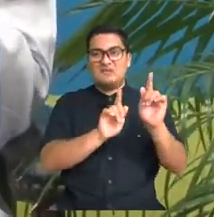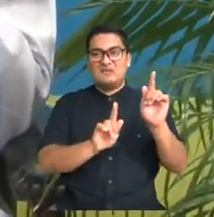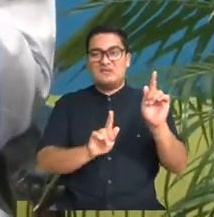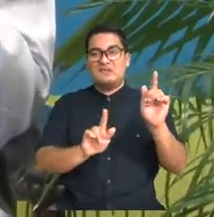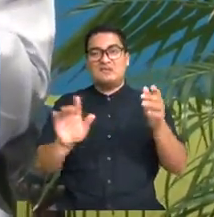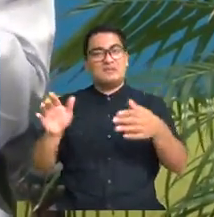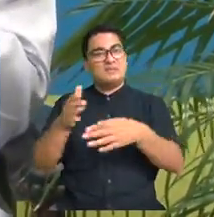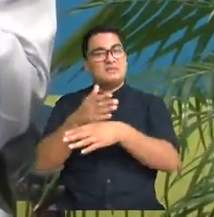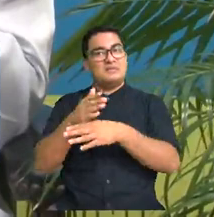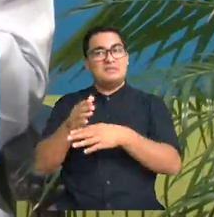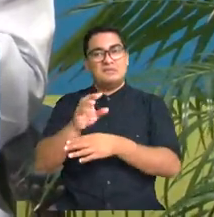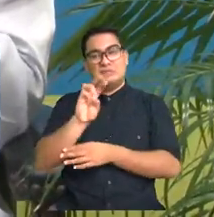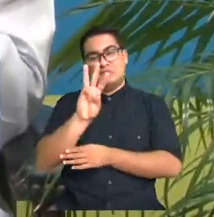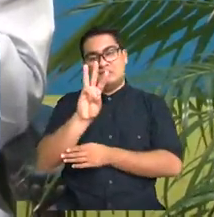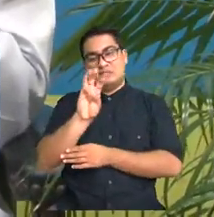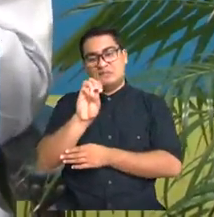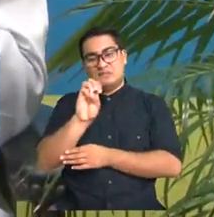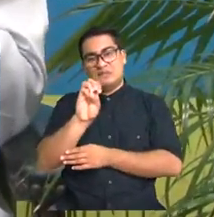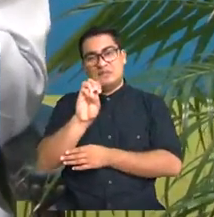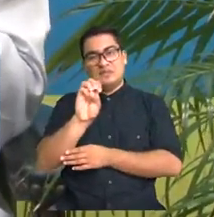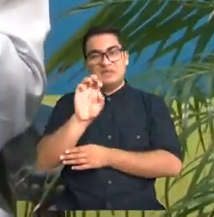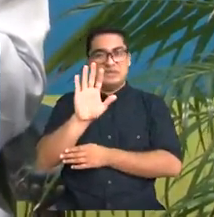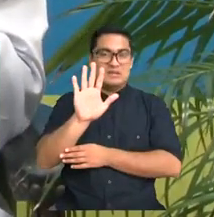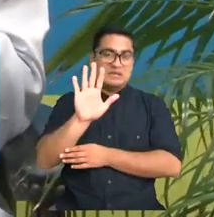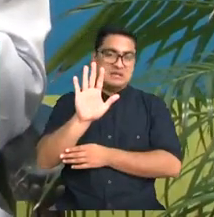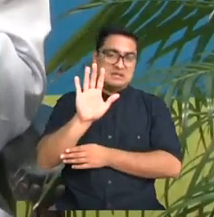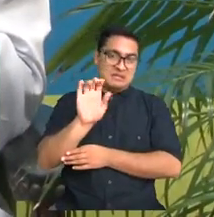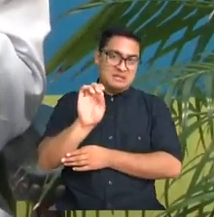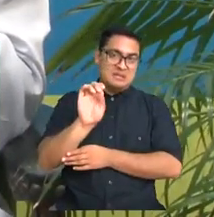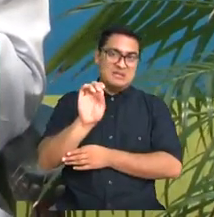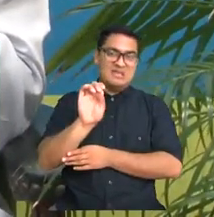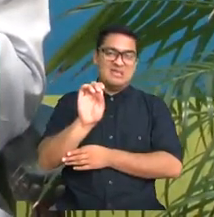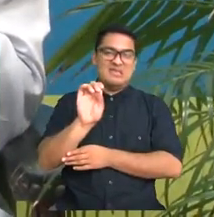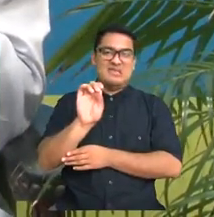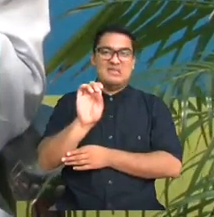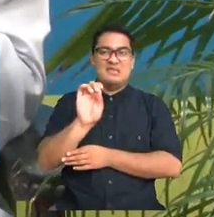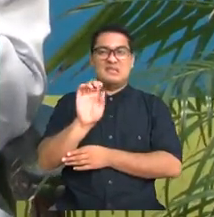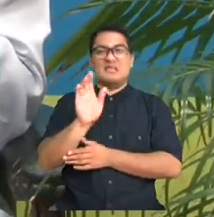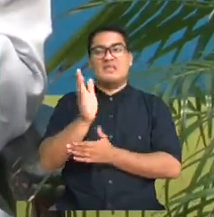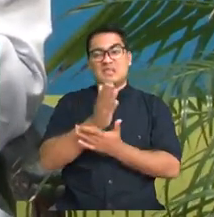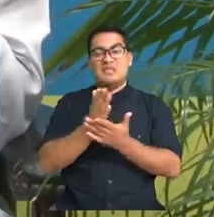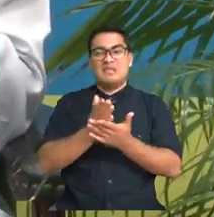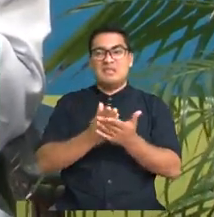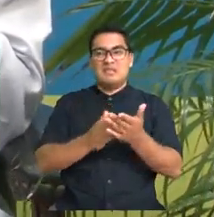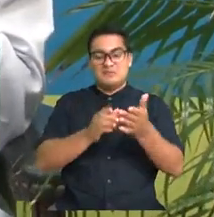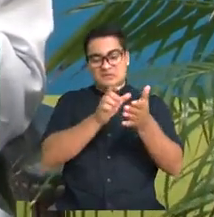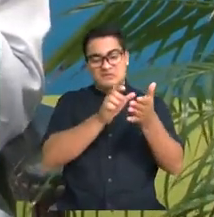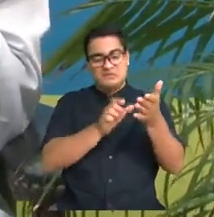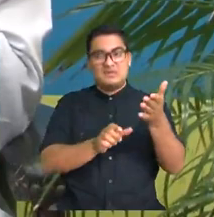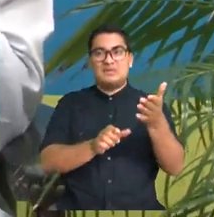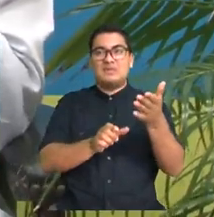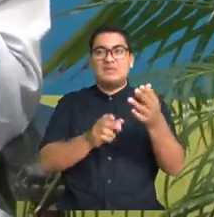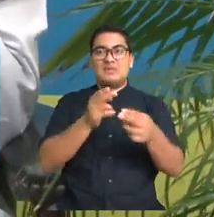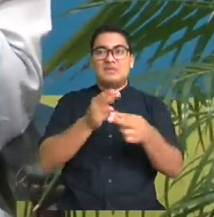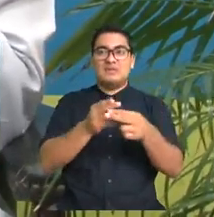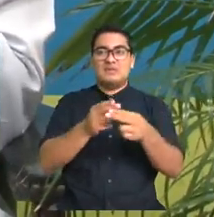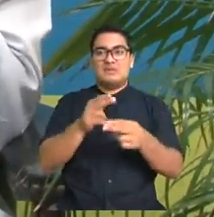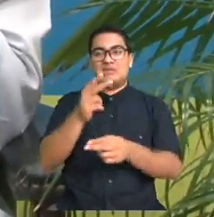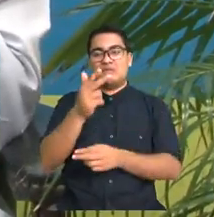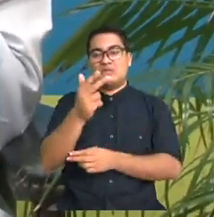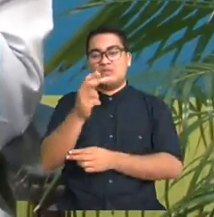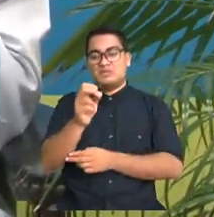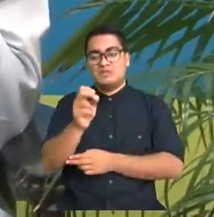cosméticos, 30, 50 o más, y hay algunos que todavía tienen la etiqueta que dice 90,